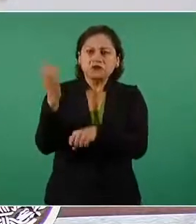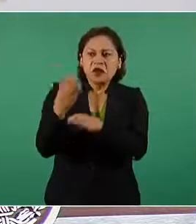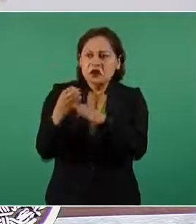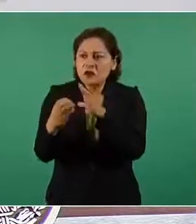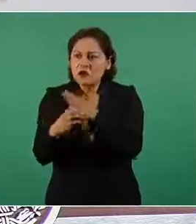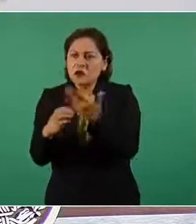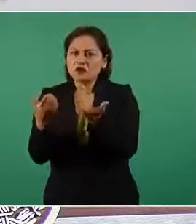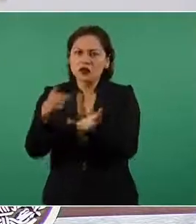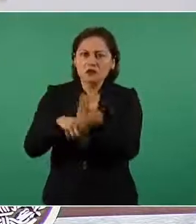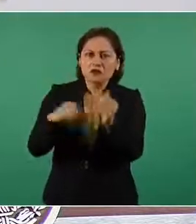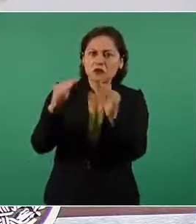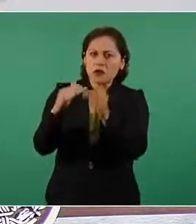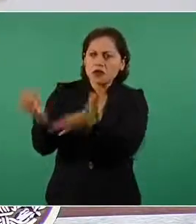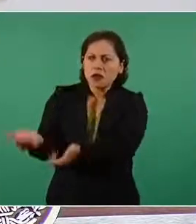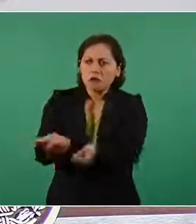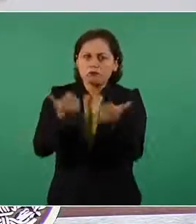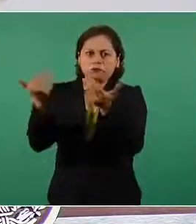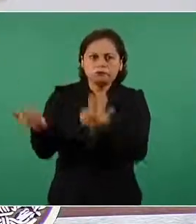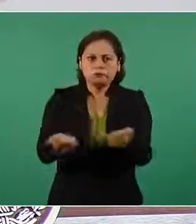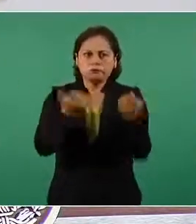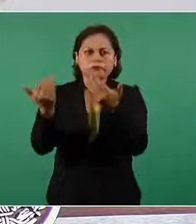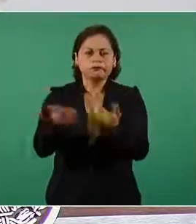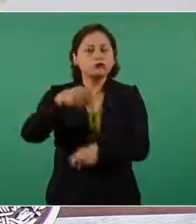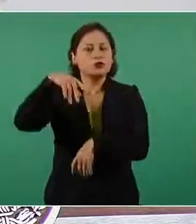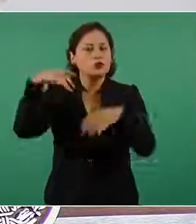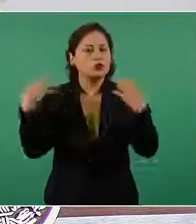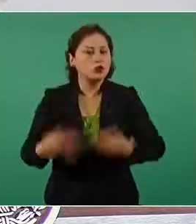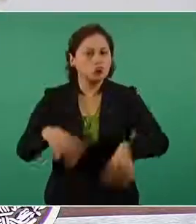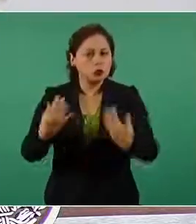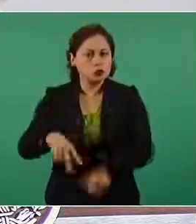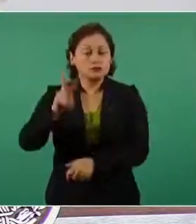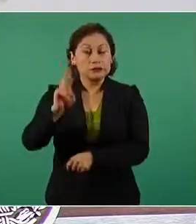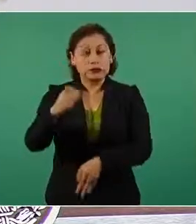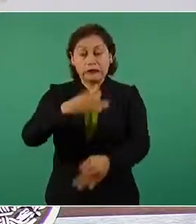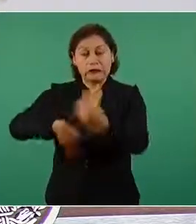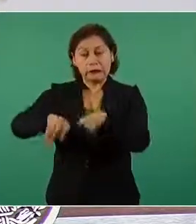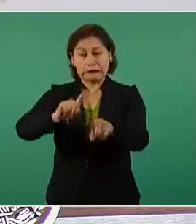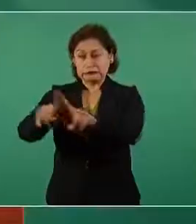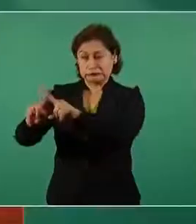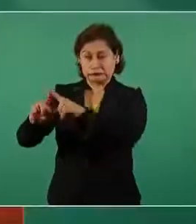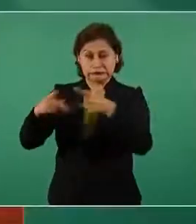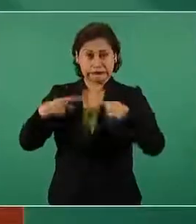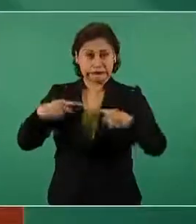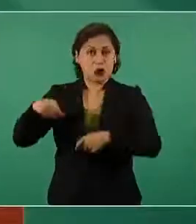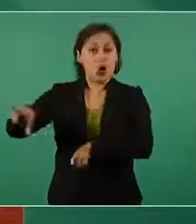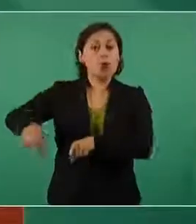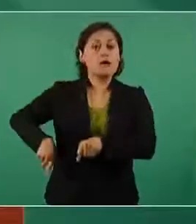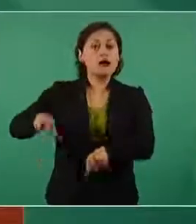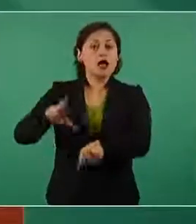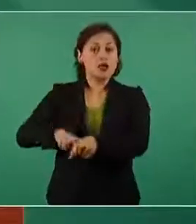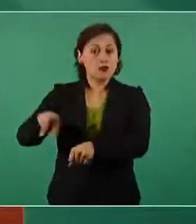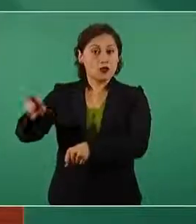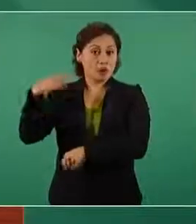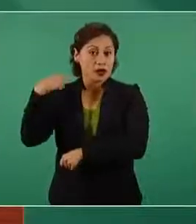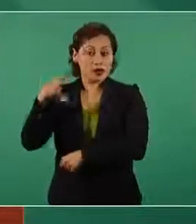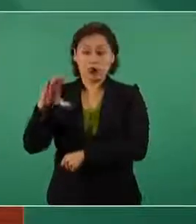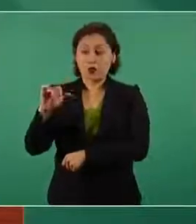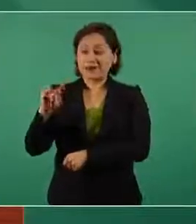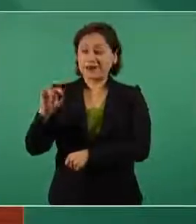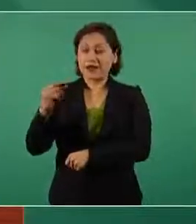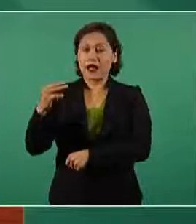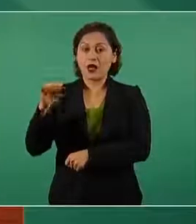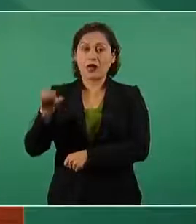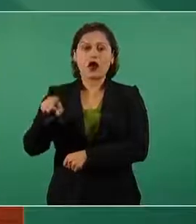enseres, alertando todos, absolutamente, lo mencionó así el gobernador Cuitláhuac, que ahí estaban los